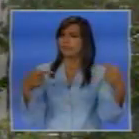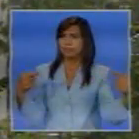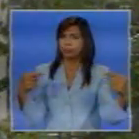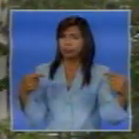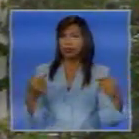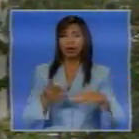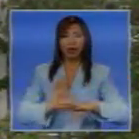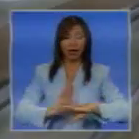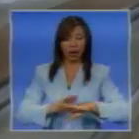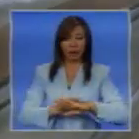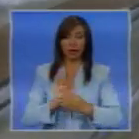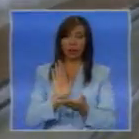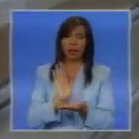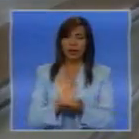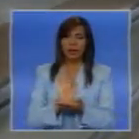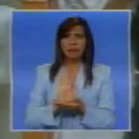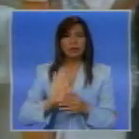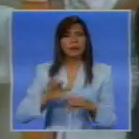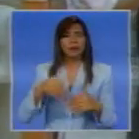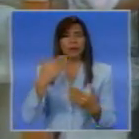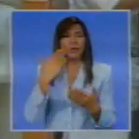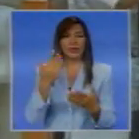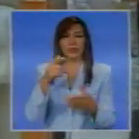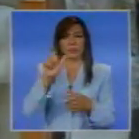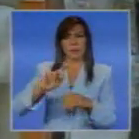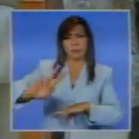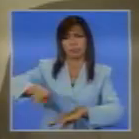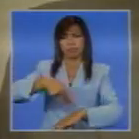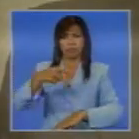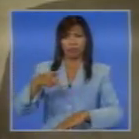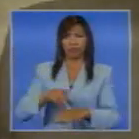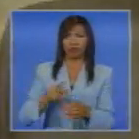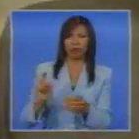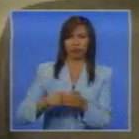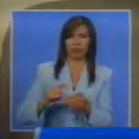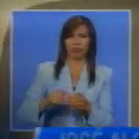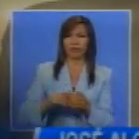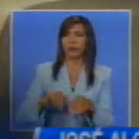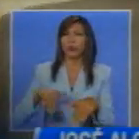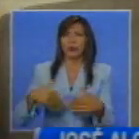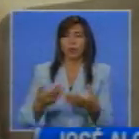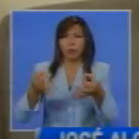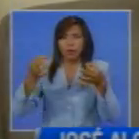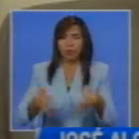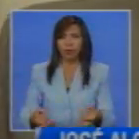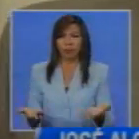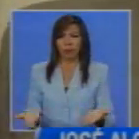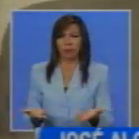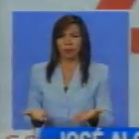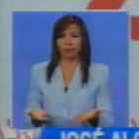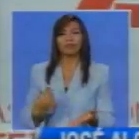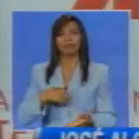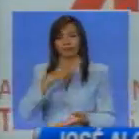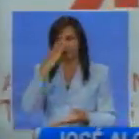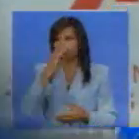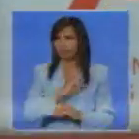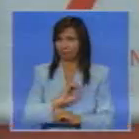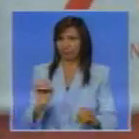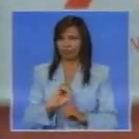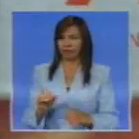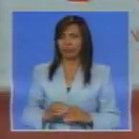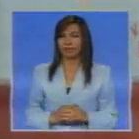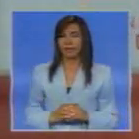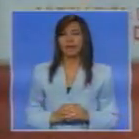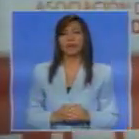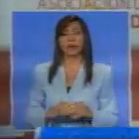las condiciones para incluir a cientos de profesionales más. Es decir, no existe, sabemos que no existe. Los dos sectores piden